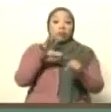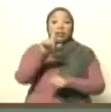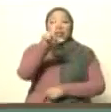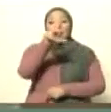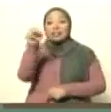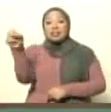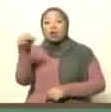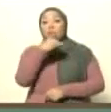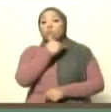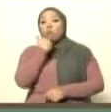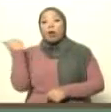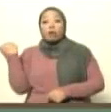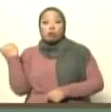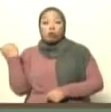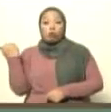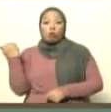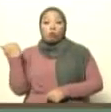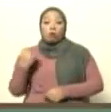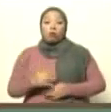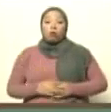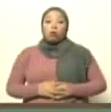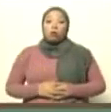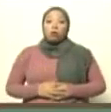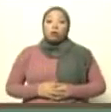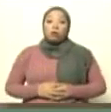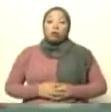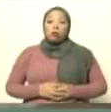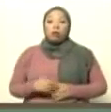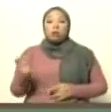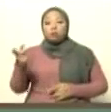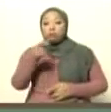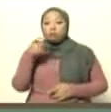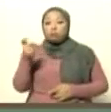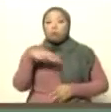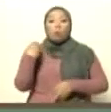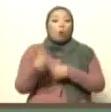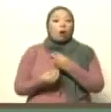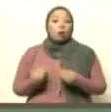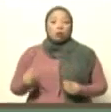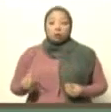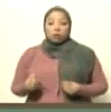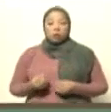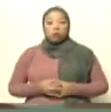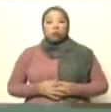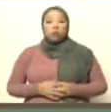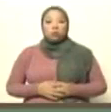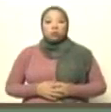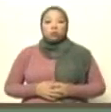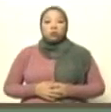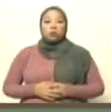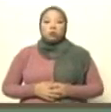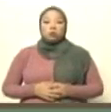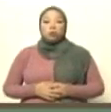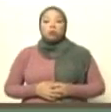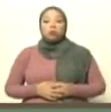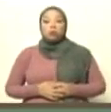instante. Porque, bueno, trataron de hacer las revoluciones de colores, aquellas revoluciones de colores. Allá pudieron, aquí